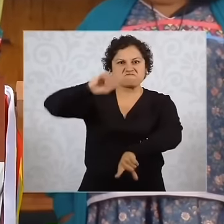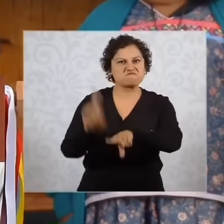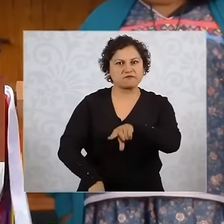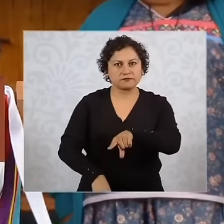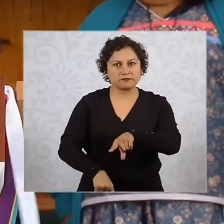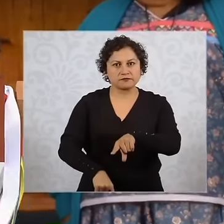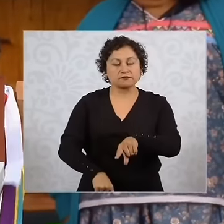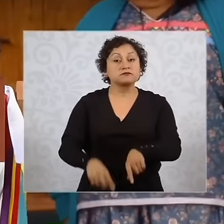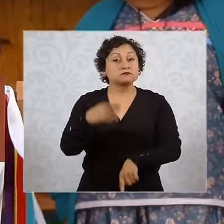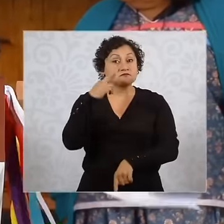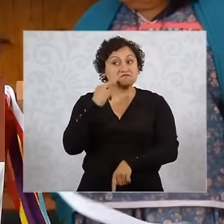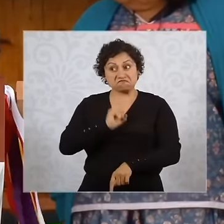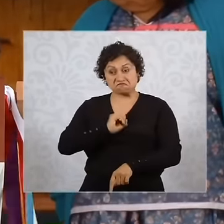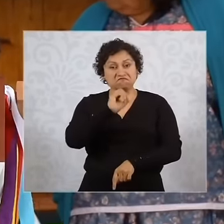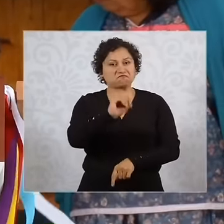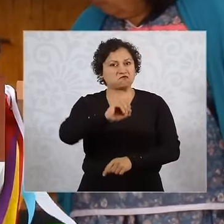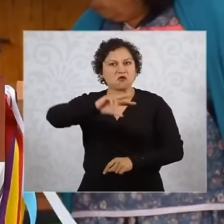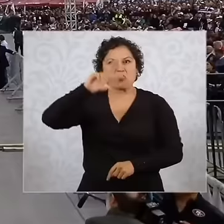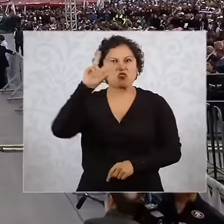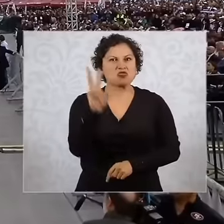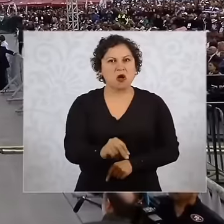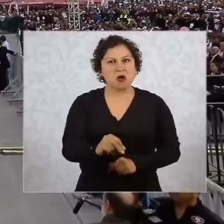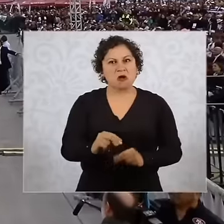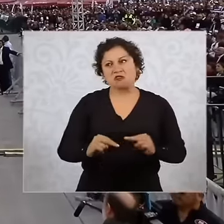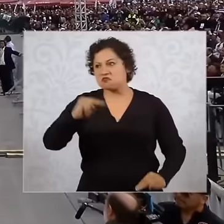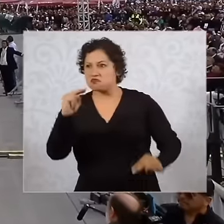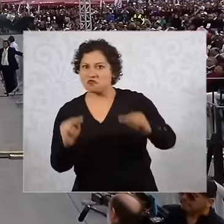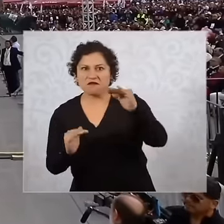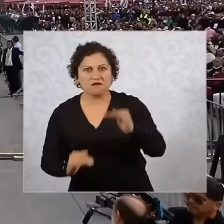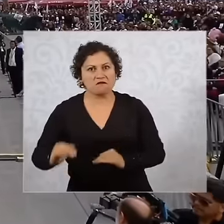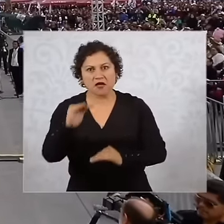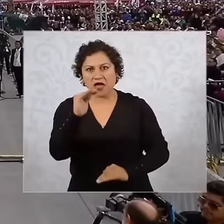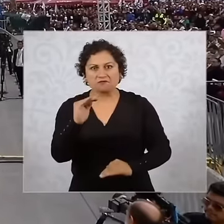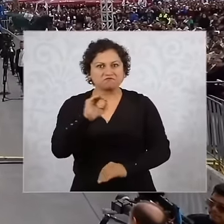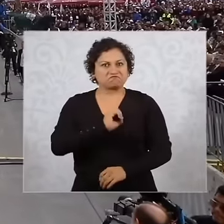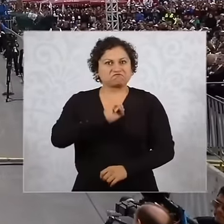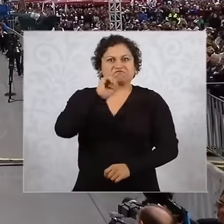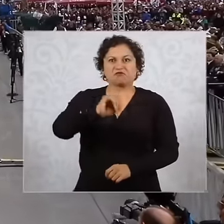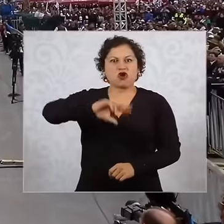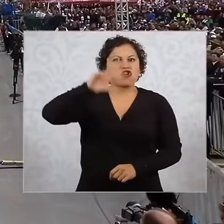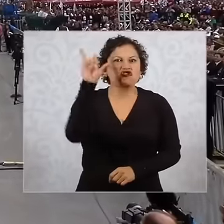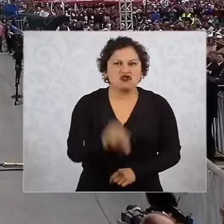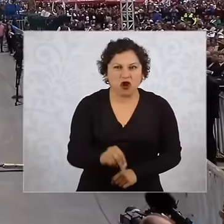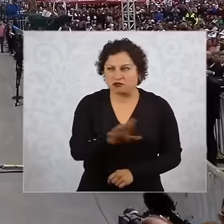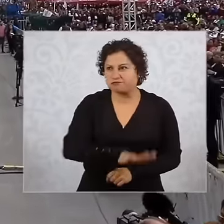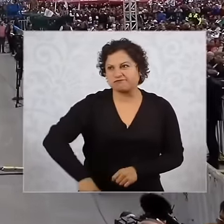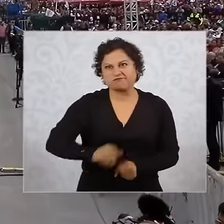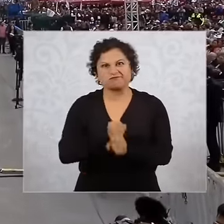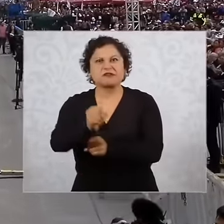racismo, no al clasismo y no al machismo.